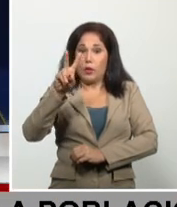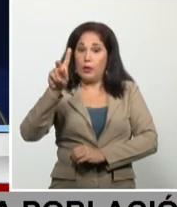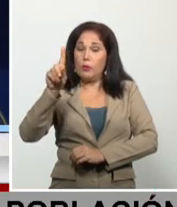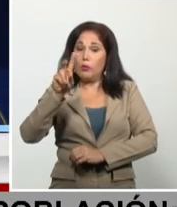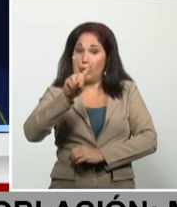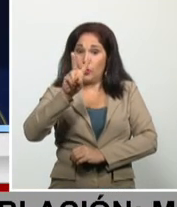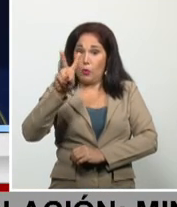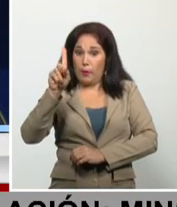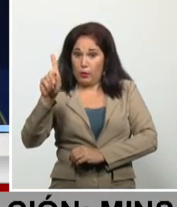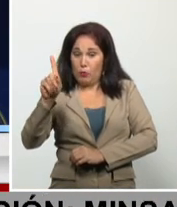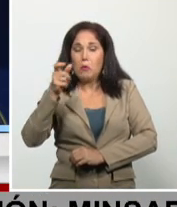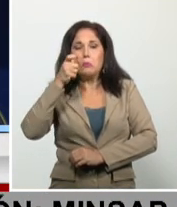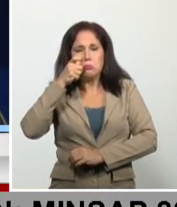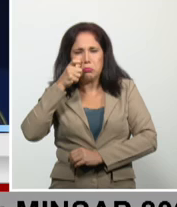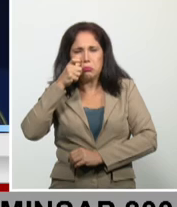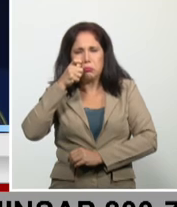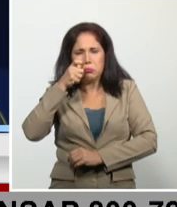en vigilancia,